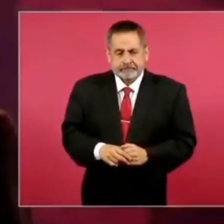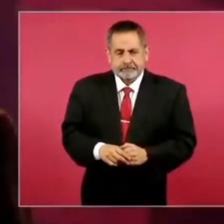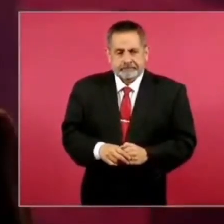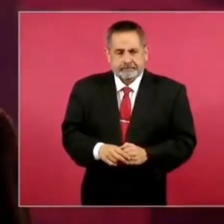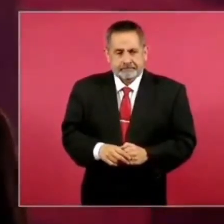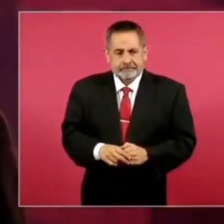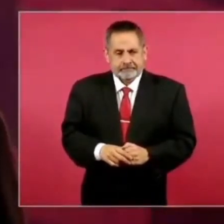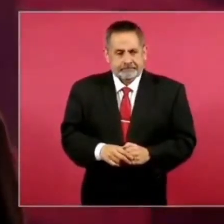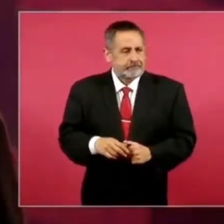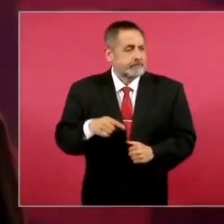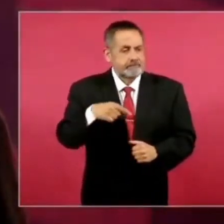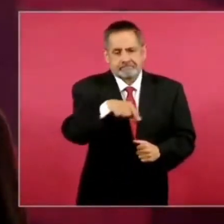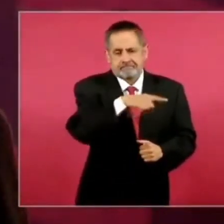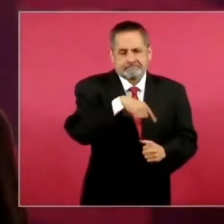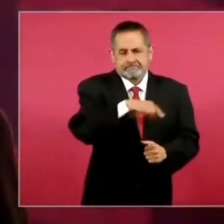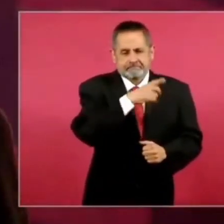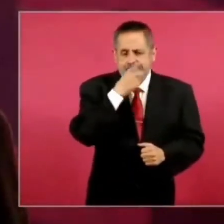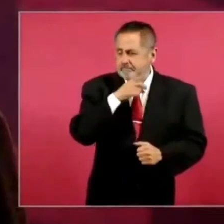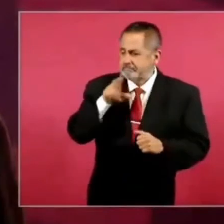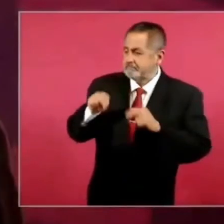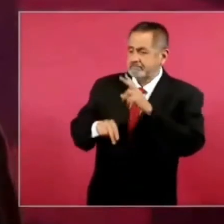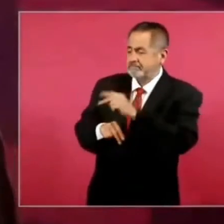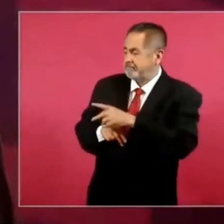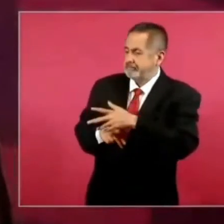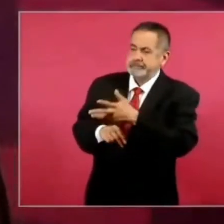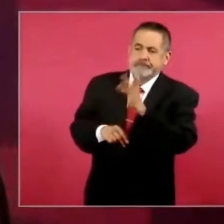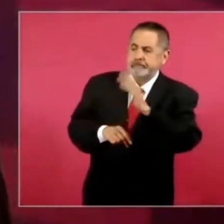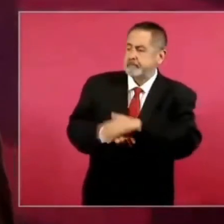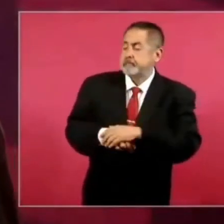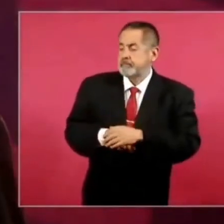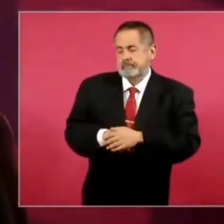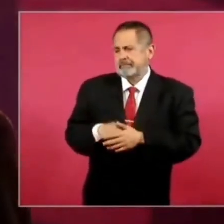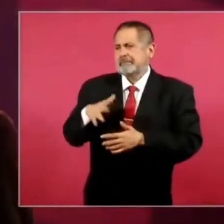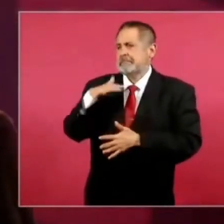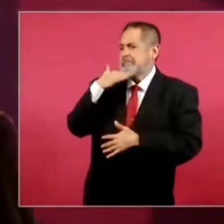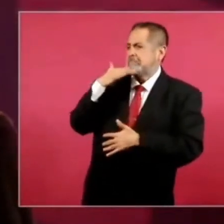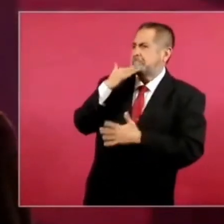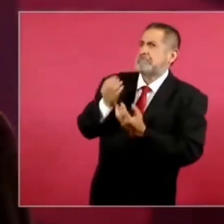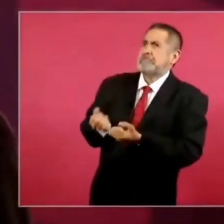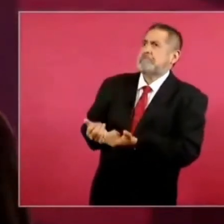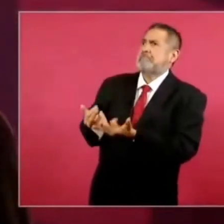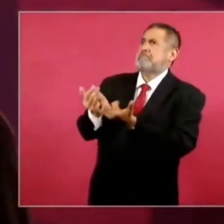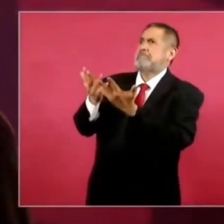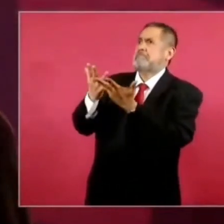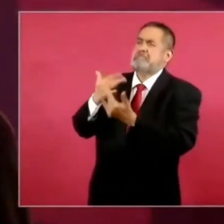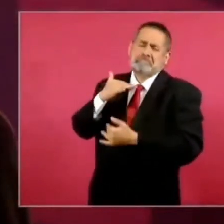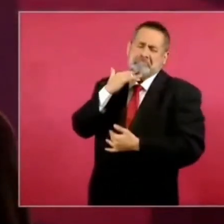se refugian en el ambientalismo.